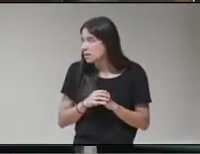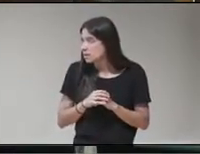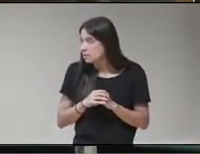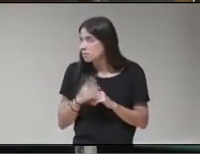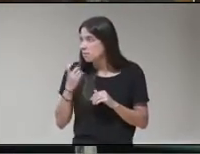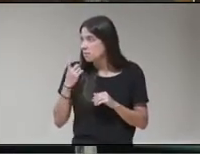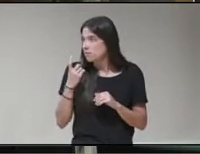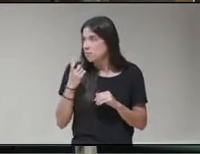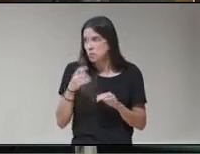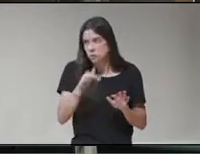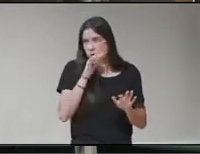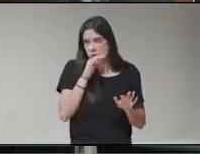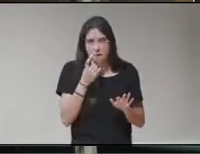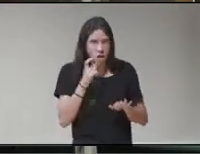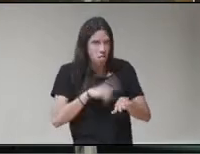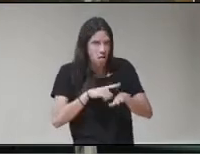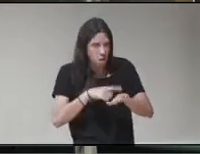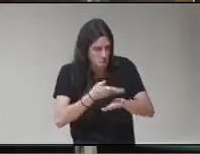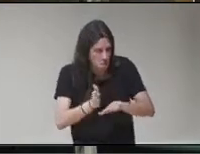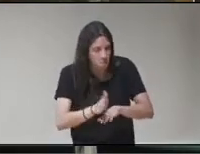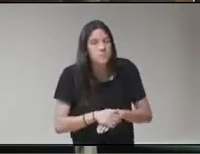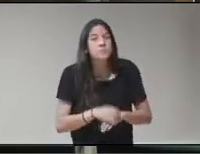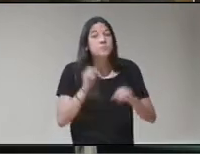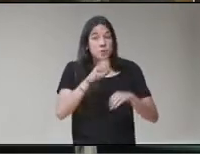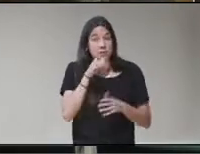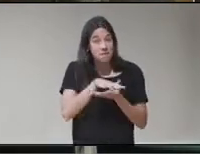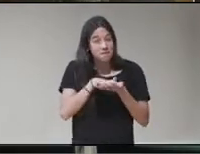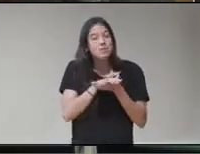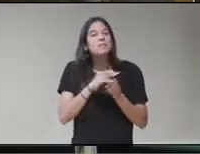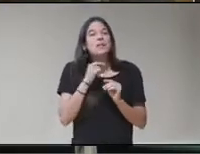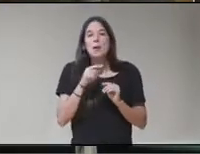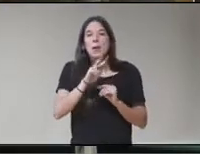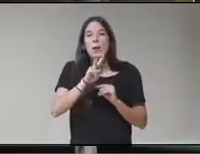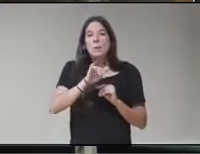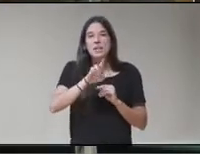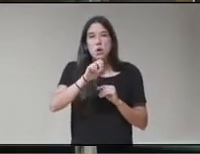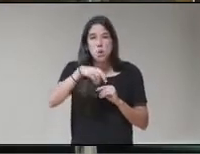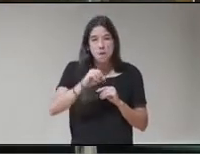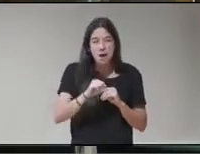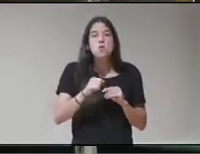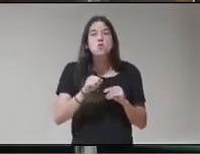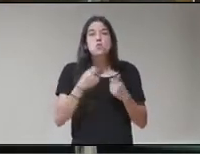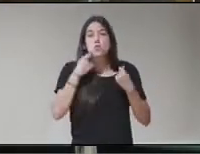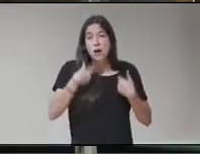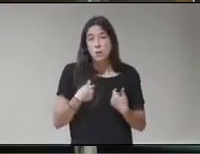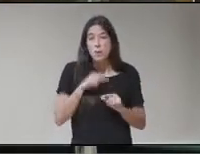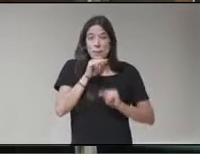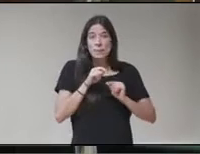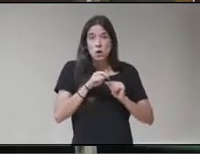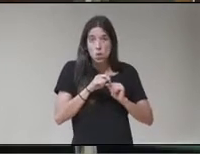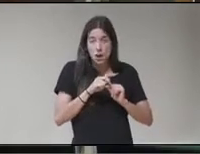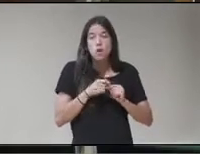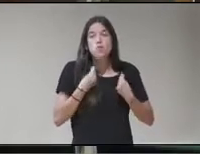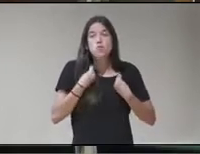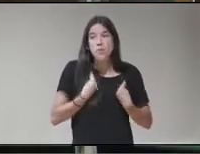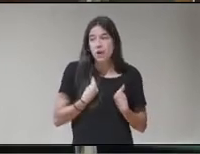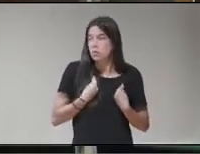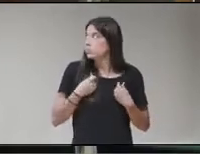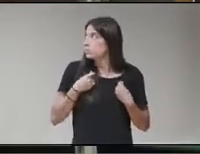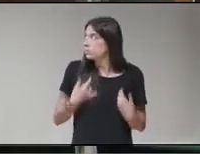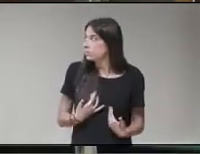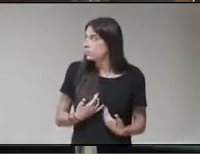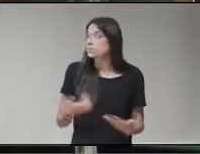Vale, me queda, ¿eh? Bien, voy a hablar un poquito sobre el viroma humano. Otra vez, si voy a hablar del viroma humano, tengo que poner el